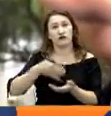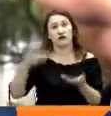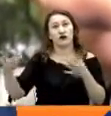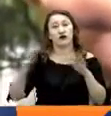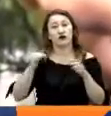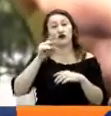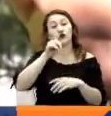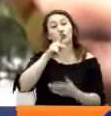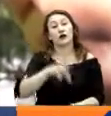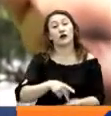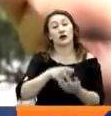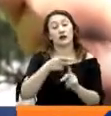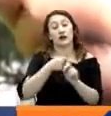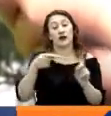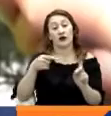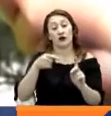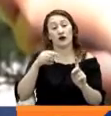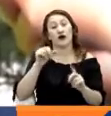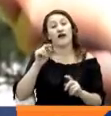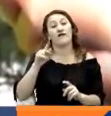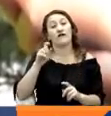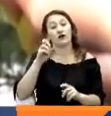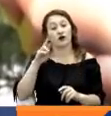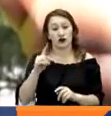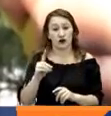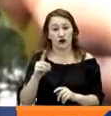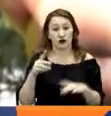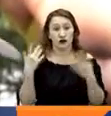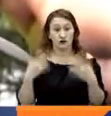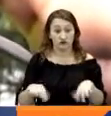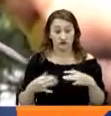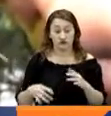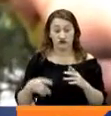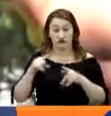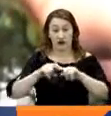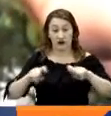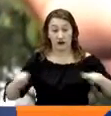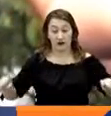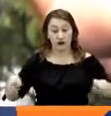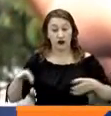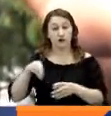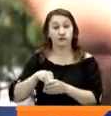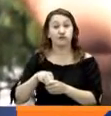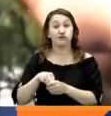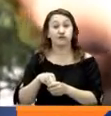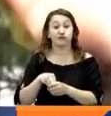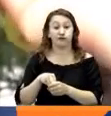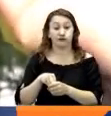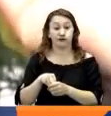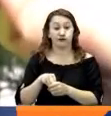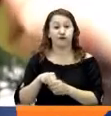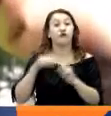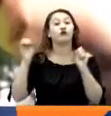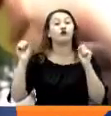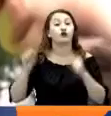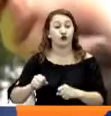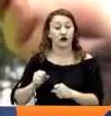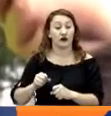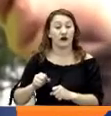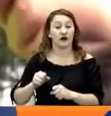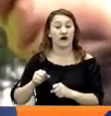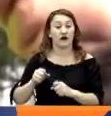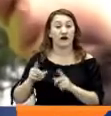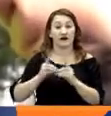1.5 kilos de ánfor, unos elementos que podrían dar cuenta de que podrían activarse a